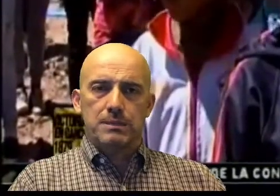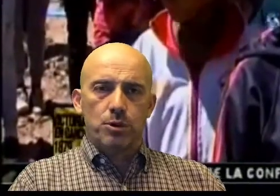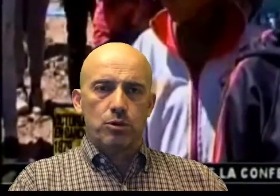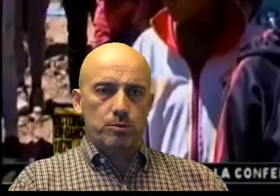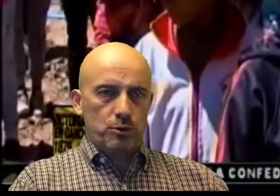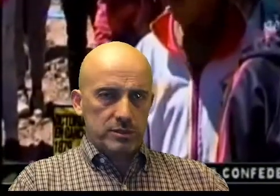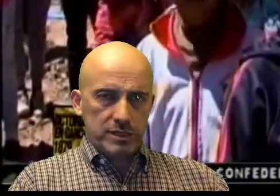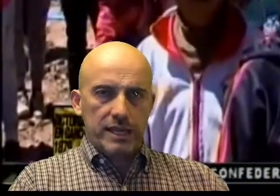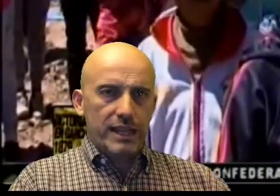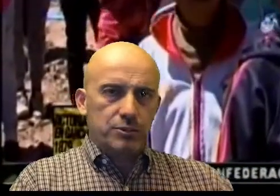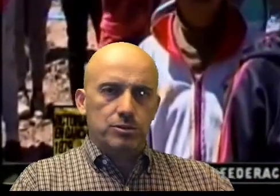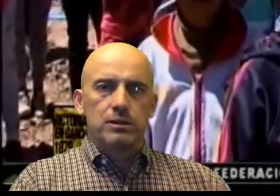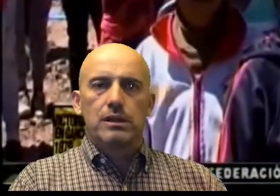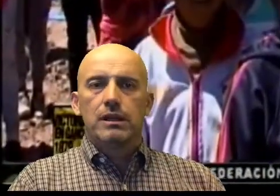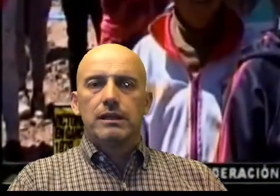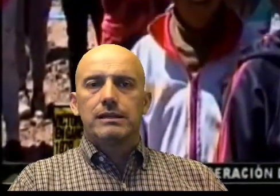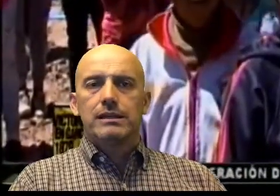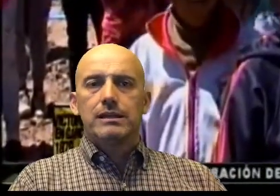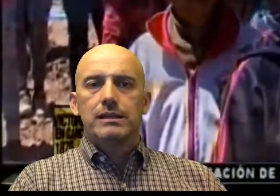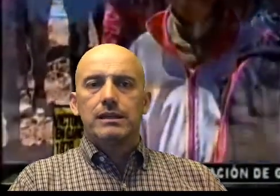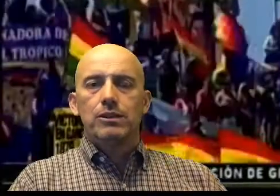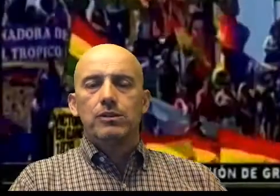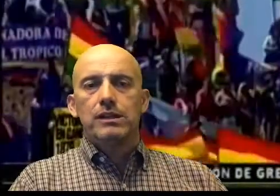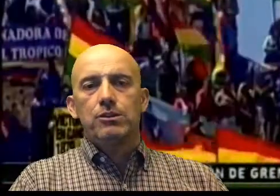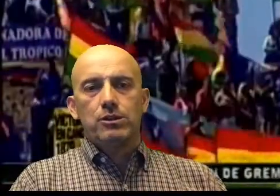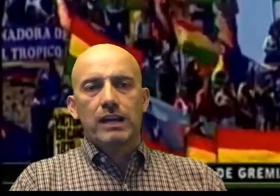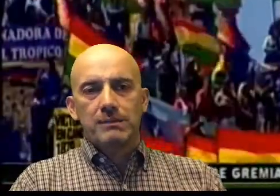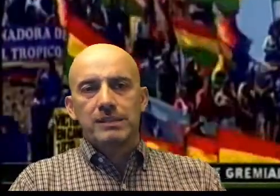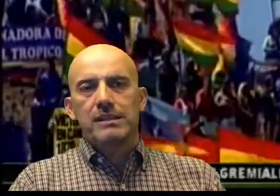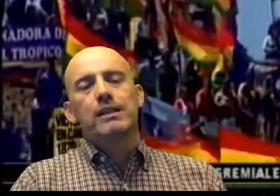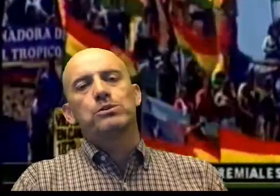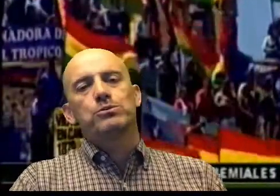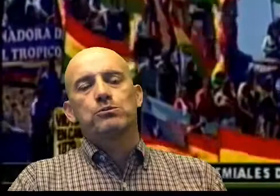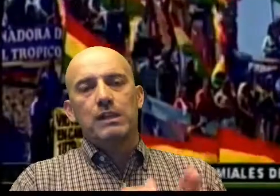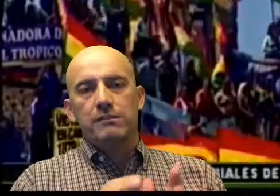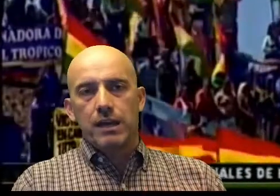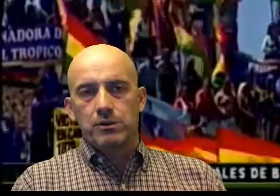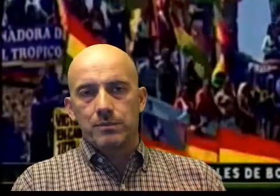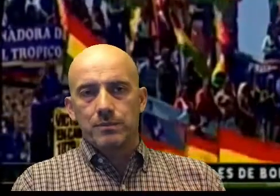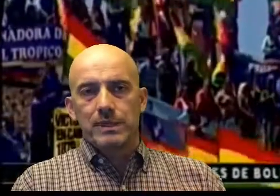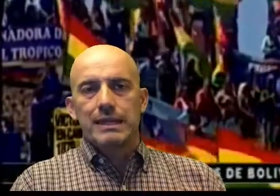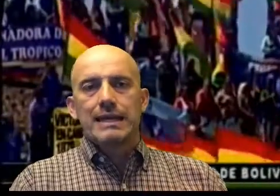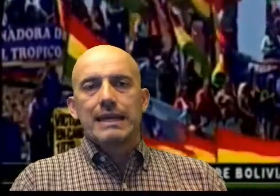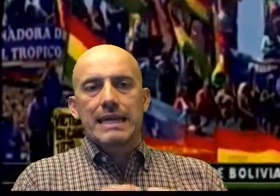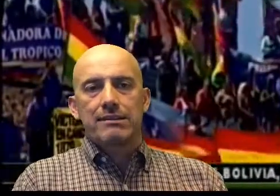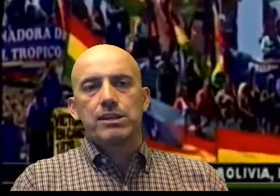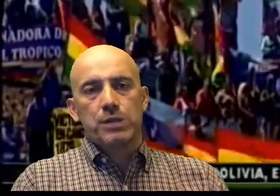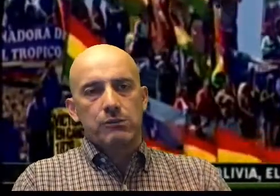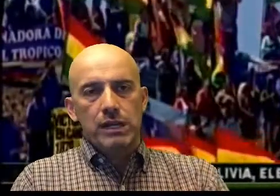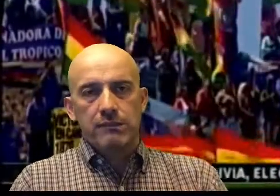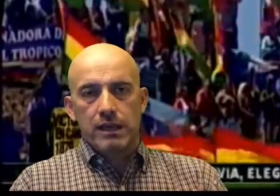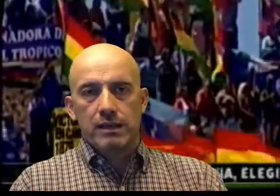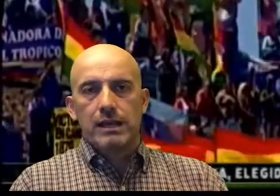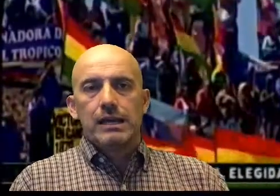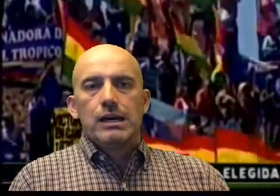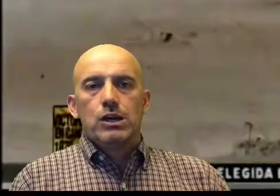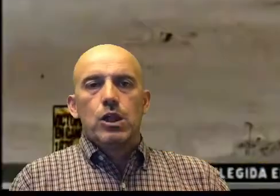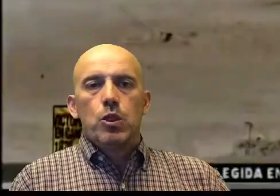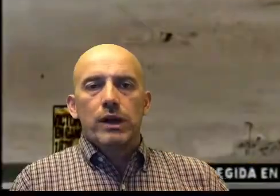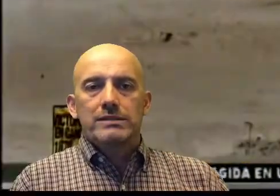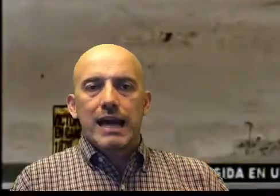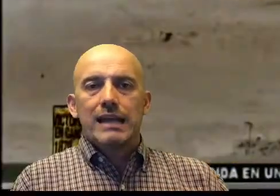hace poco con lo público sería rato y lo digo claramente es un autor boliviano que habla de esto de bolivia